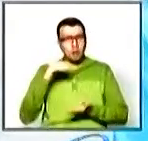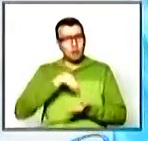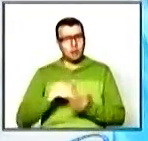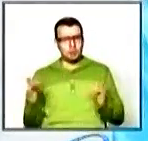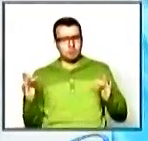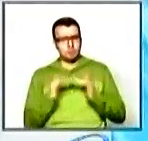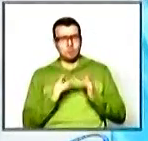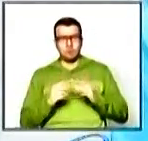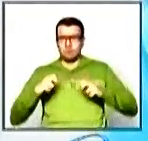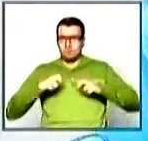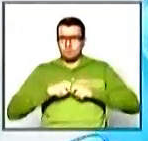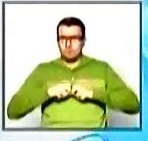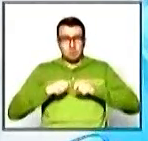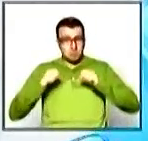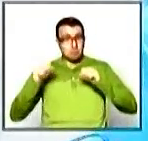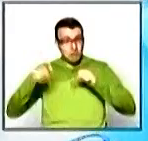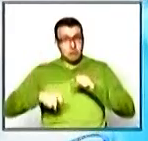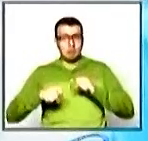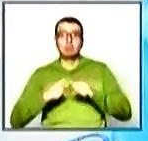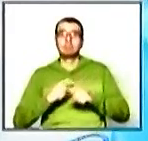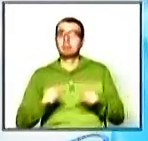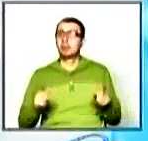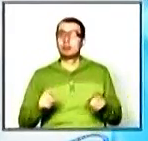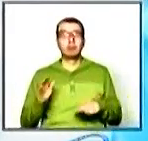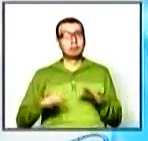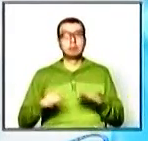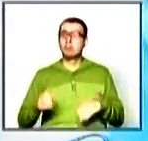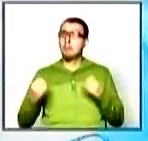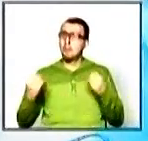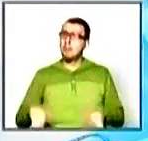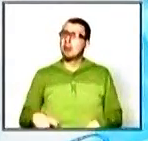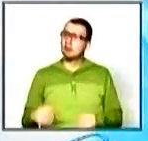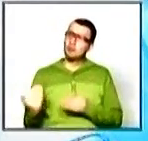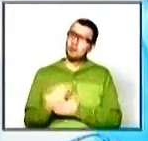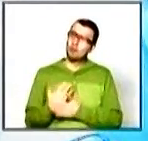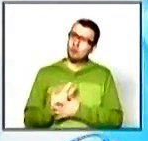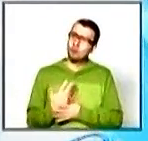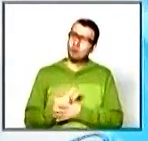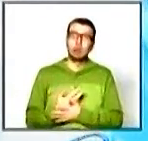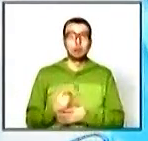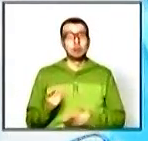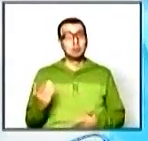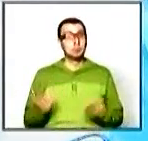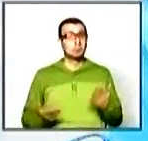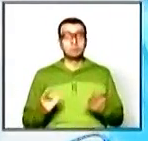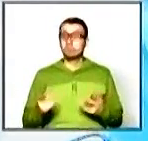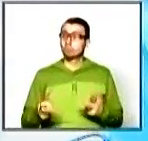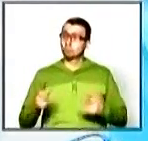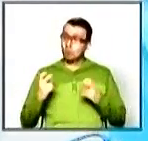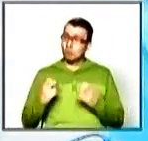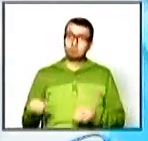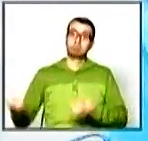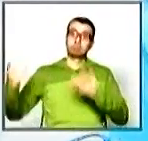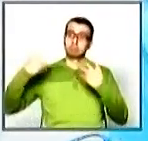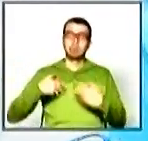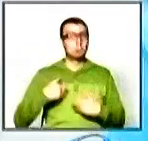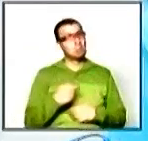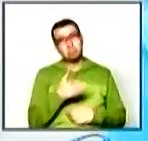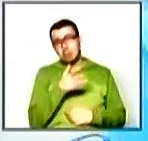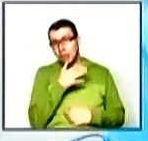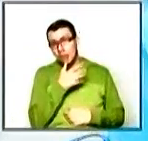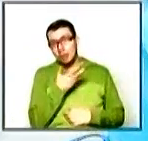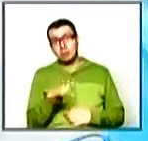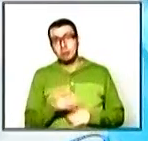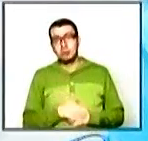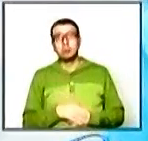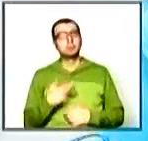energía, pero pues por motivos de pérdida de la información, por ser una información relativamente nueva para nosotros, no lo hemos venido haciendo. Lo